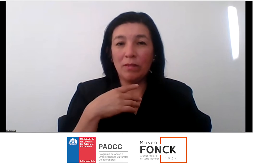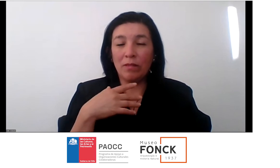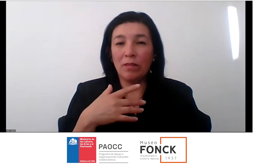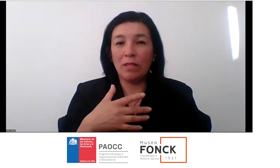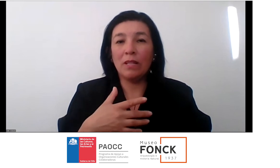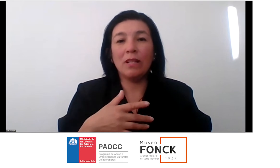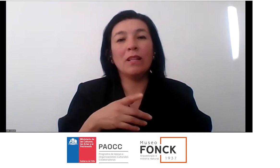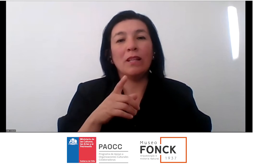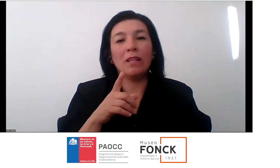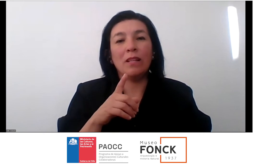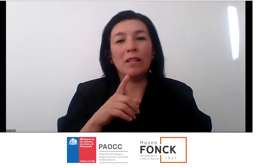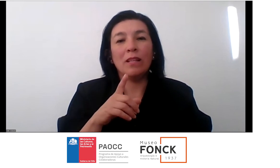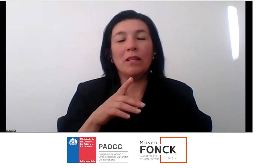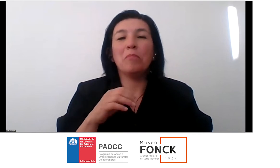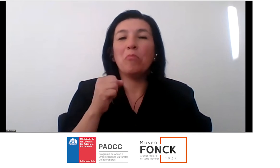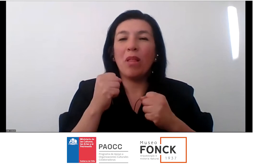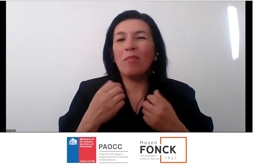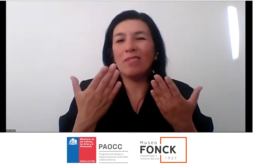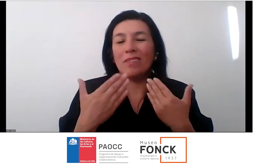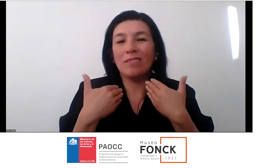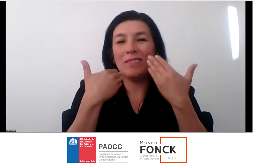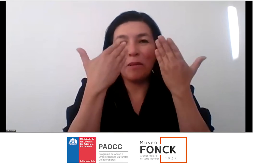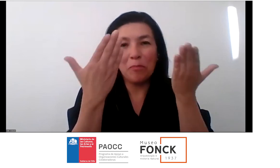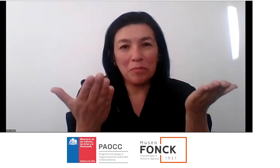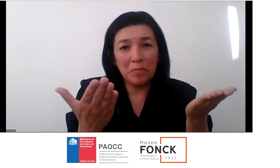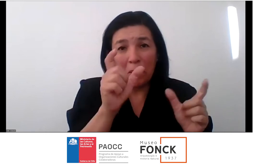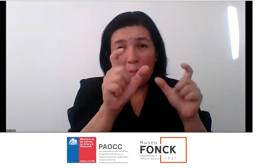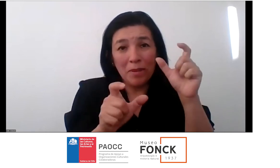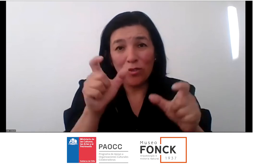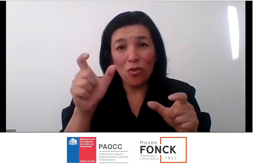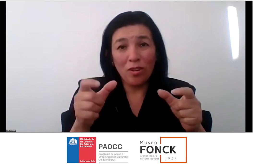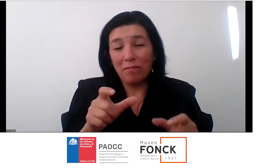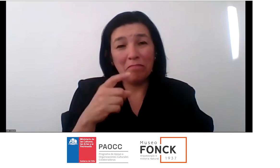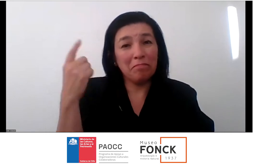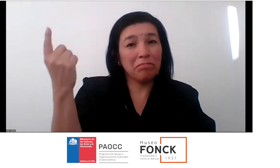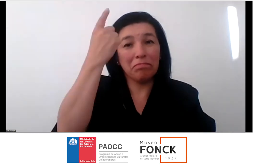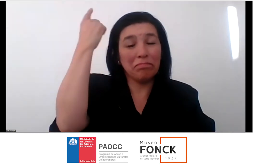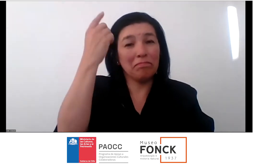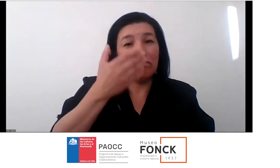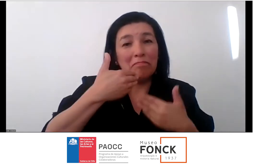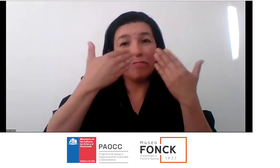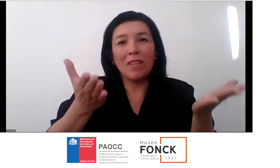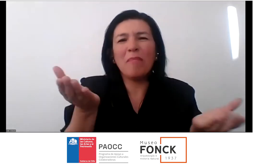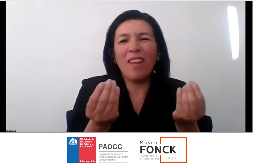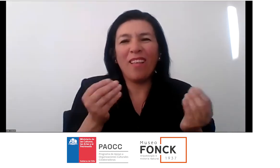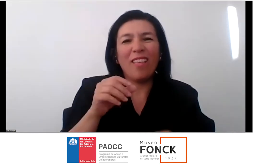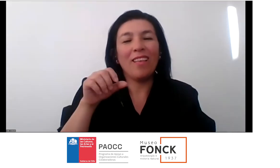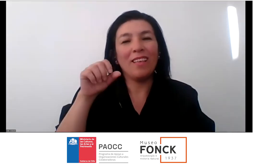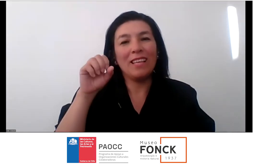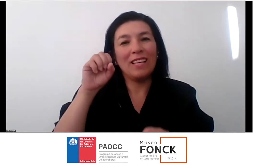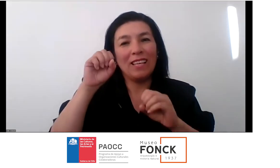Esto de poder poner a disposición de las personas, del público general, lo que es el conocimiento